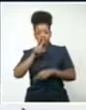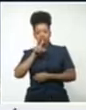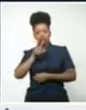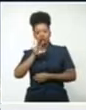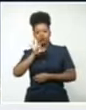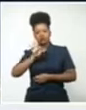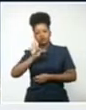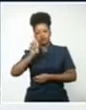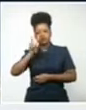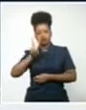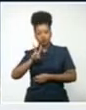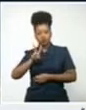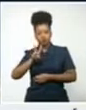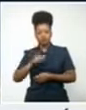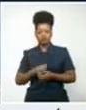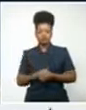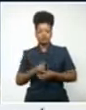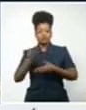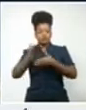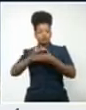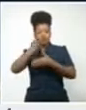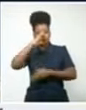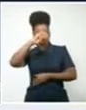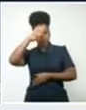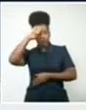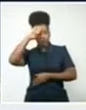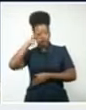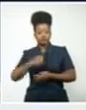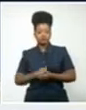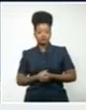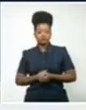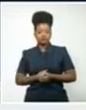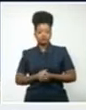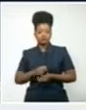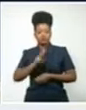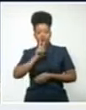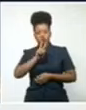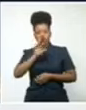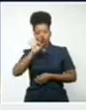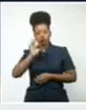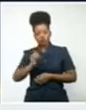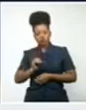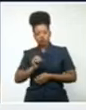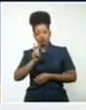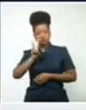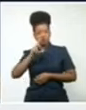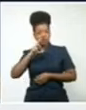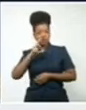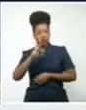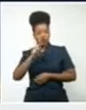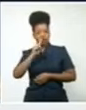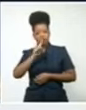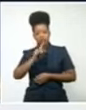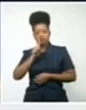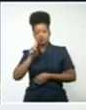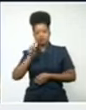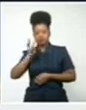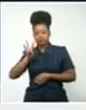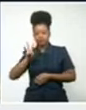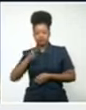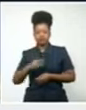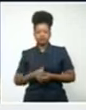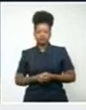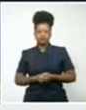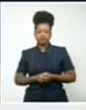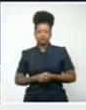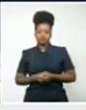282. En el de Santiago de Cuba, 280. En el de Villa Clara, 113. Y en el